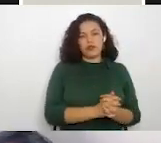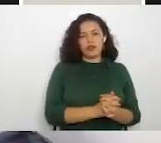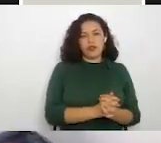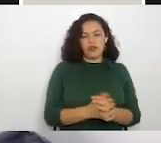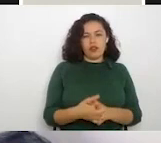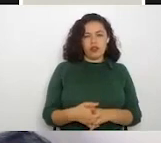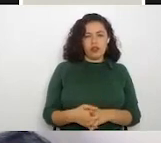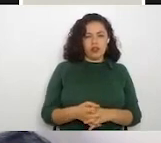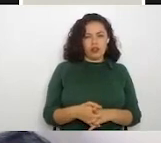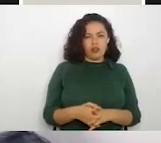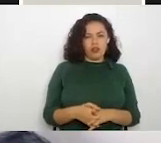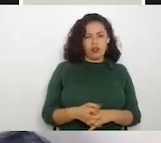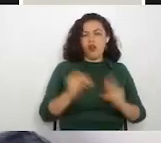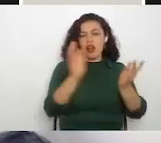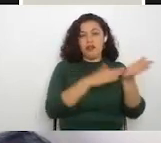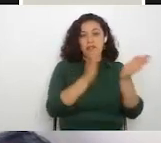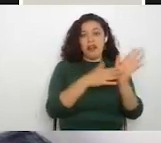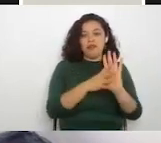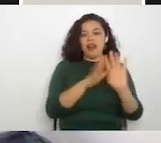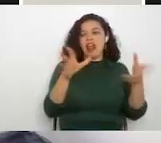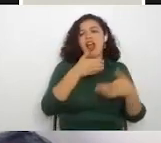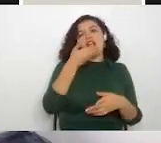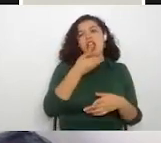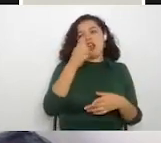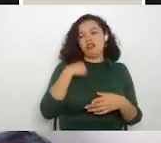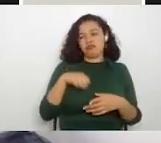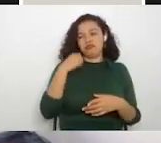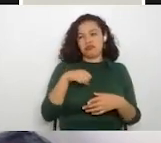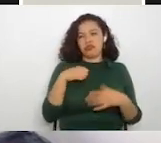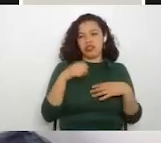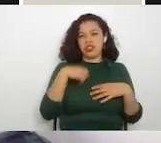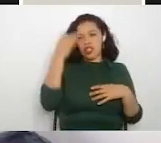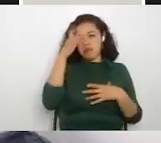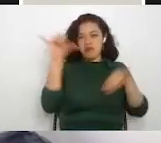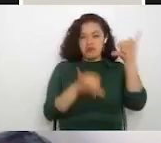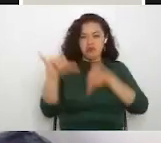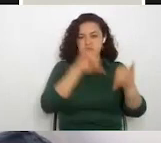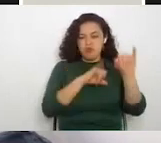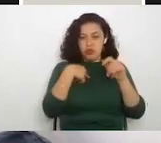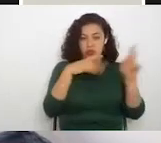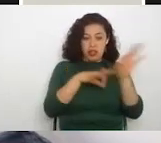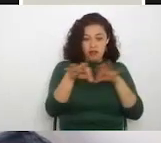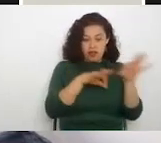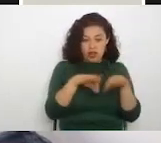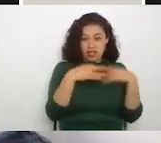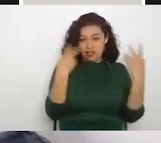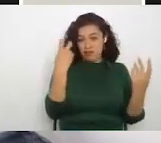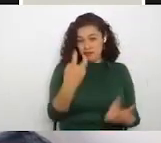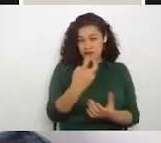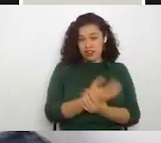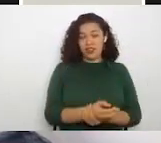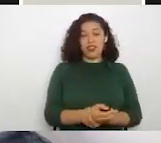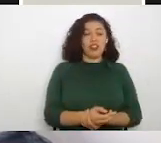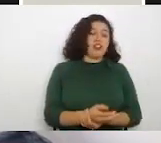deteriore el documento, ¿no? Pues yo trabajé mucho tiempo en laboratorios y eso era algo que era